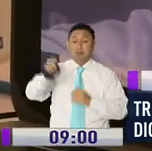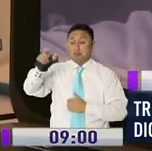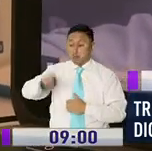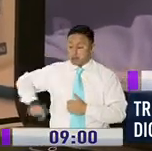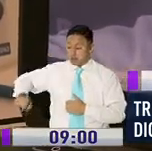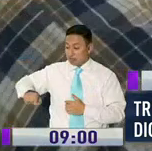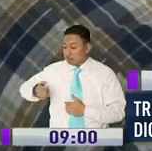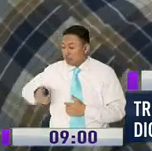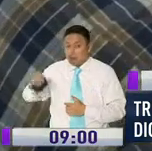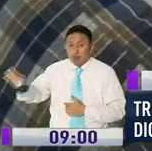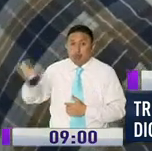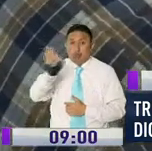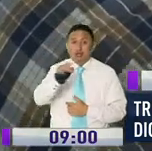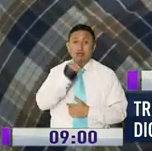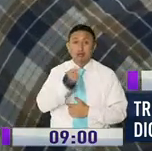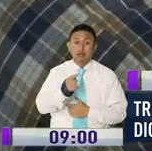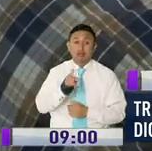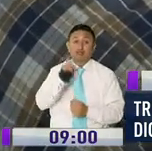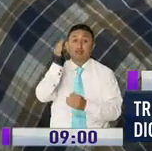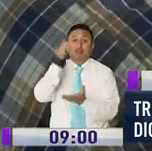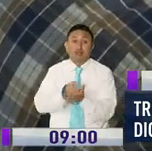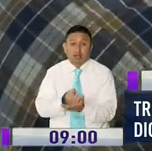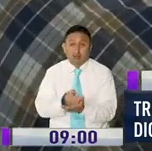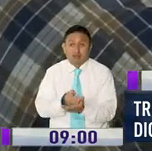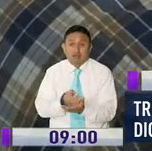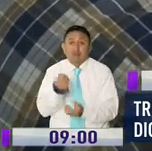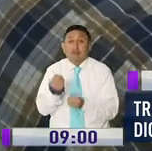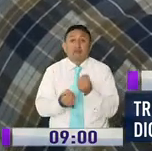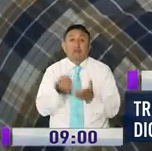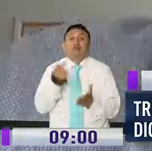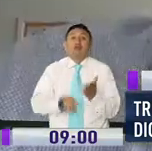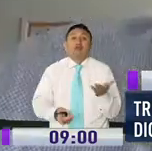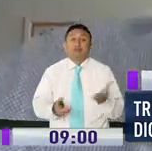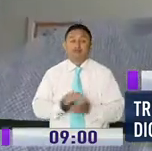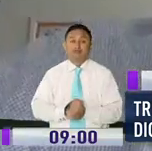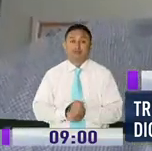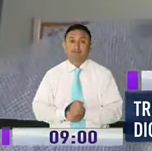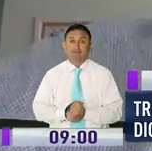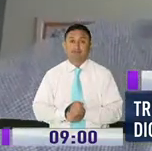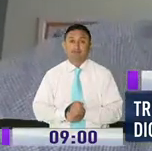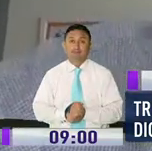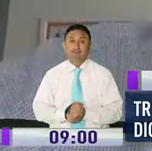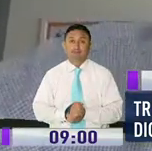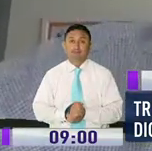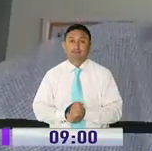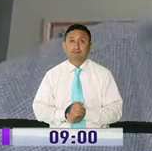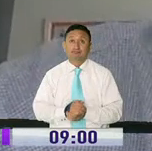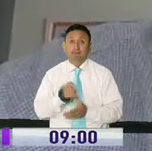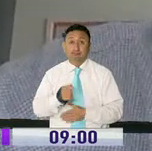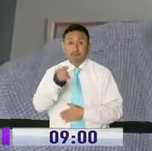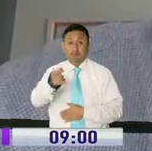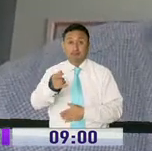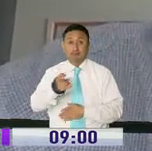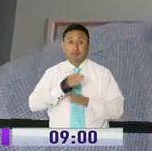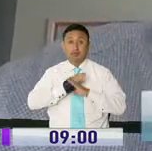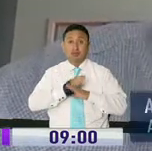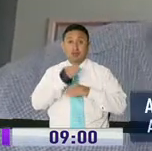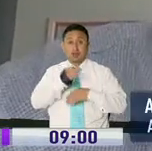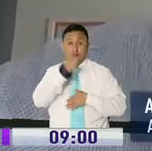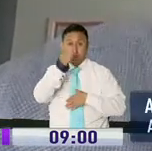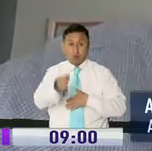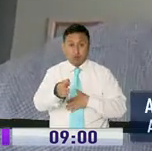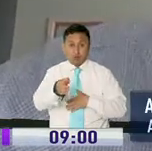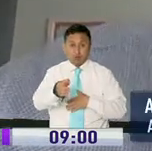20 procesados no puede estar presente en el dictamen? La Defensoría Pública va a estar también presente para el caso de